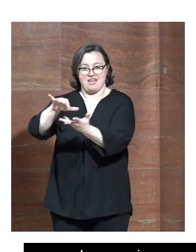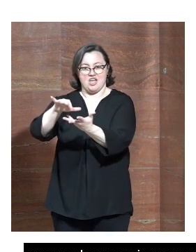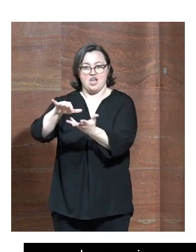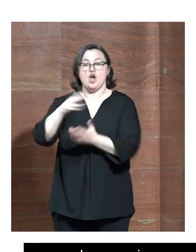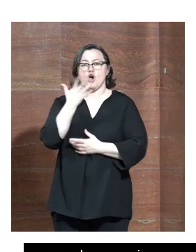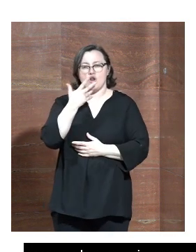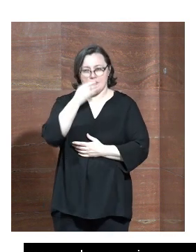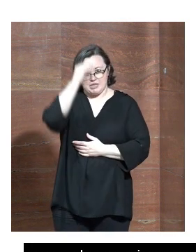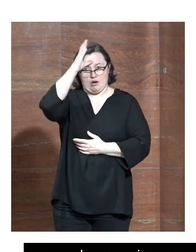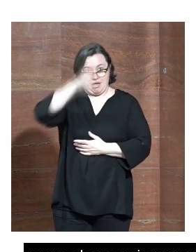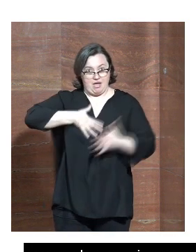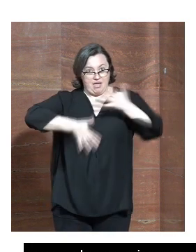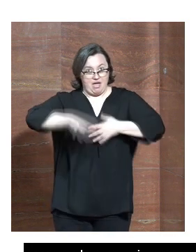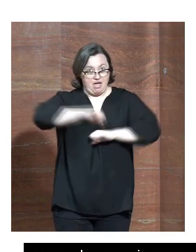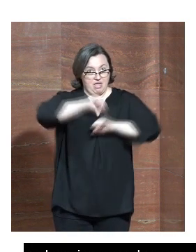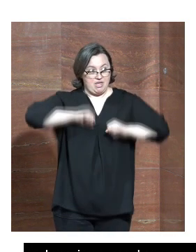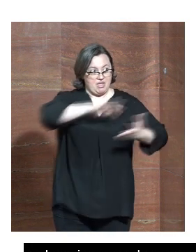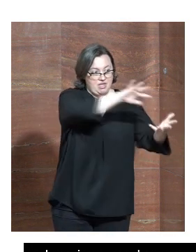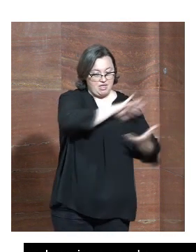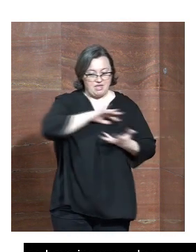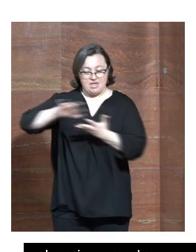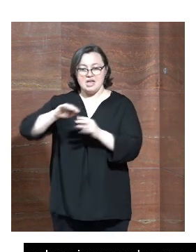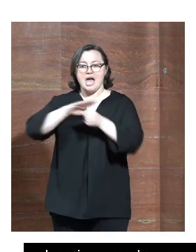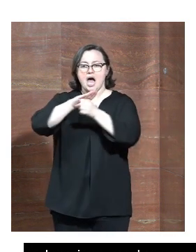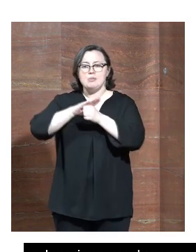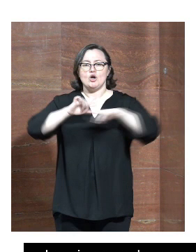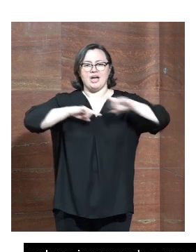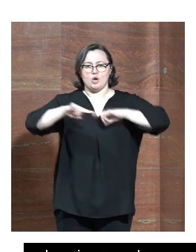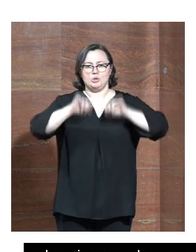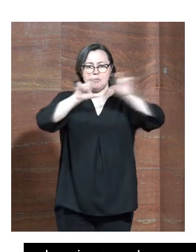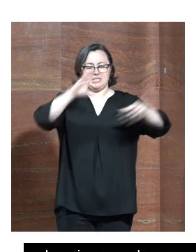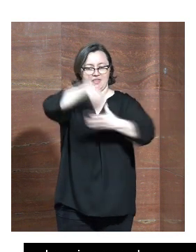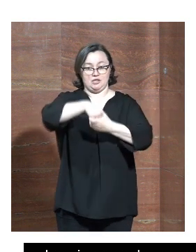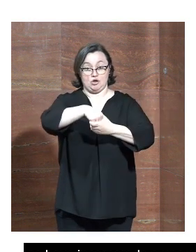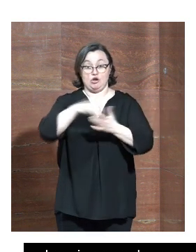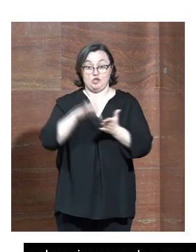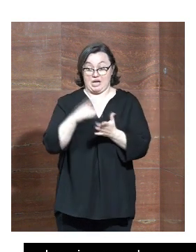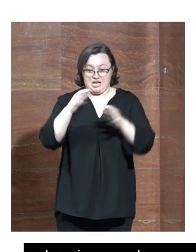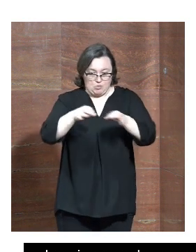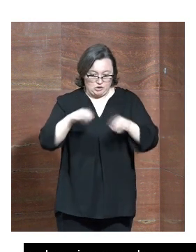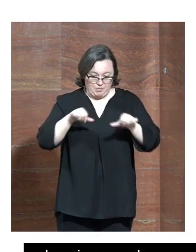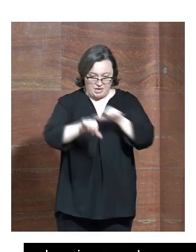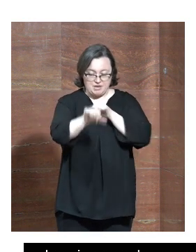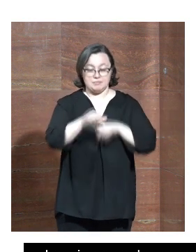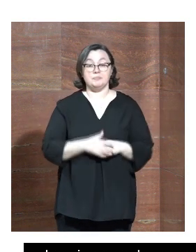el conocimiento que tiene al ámbito ejecutivo dentro de la empresa, que es lo que debía pasar siempre.